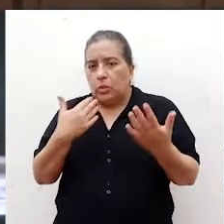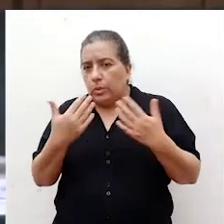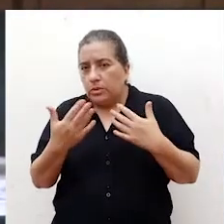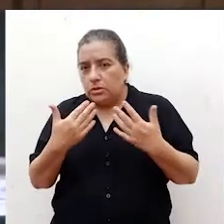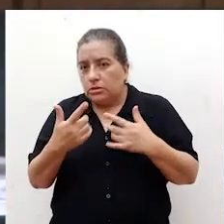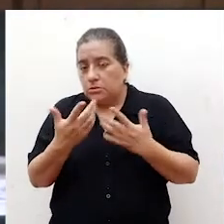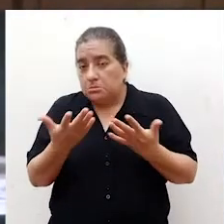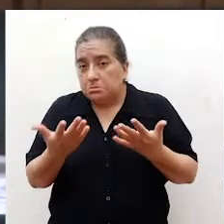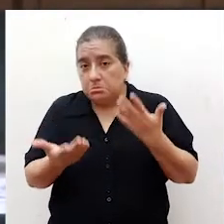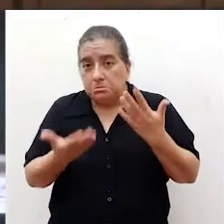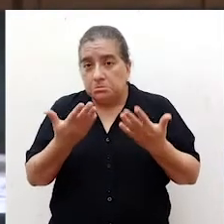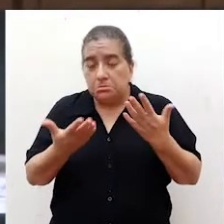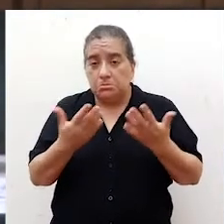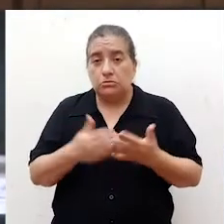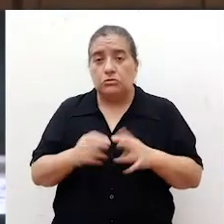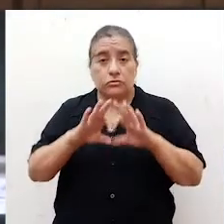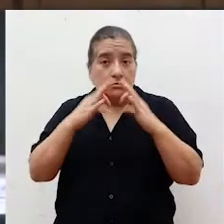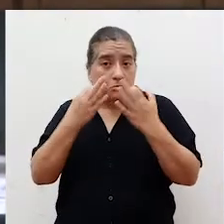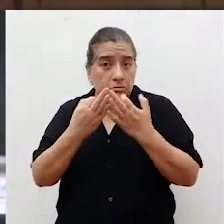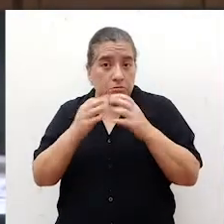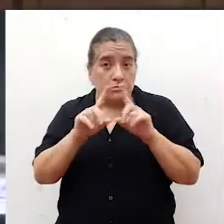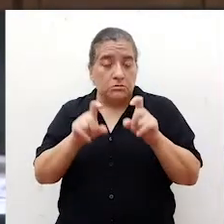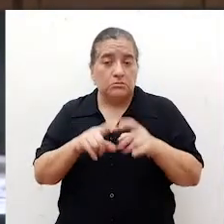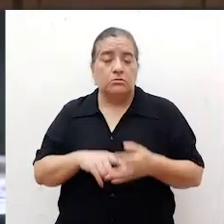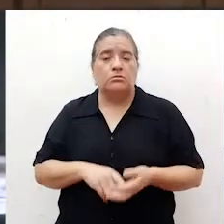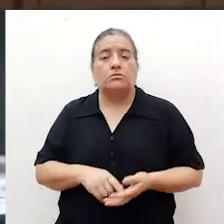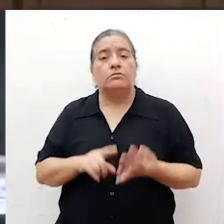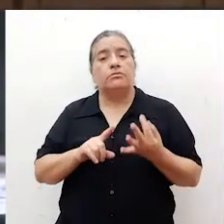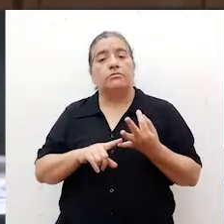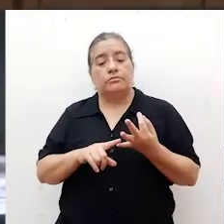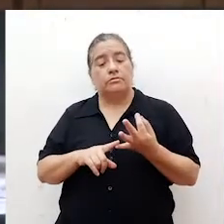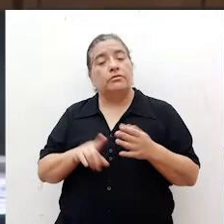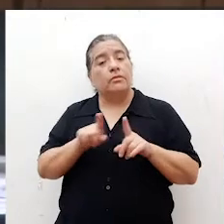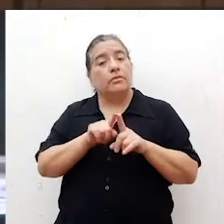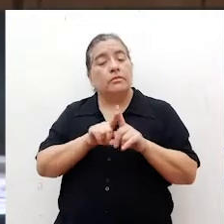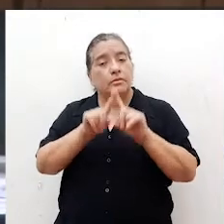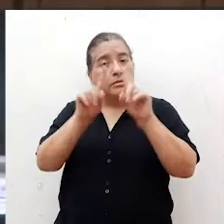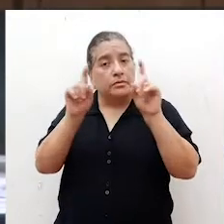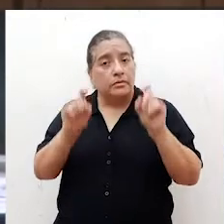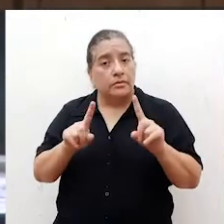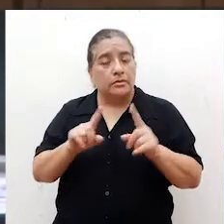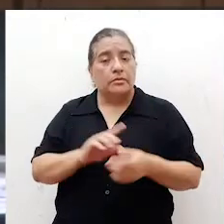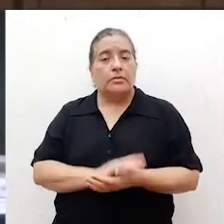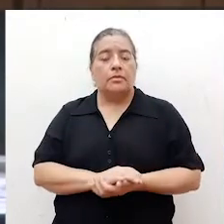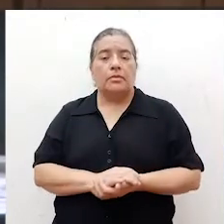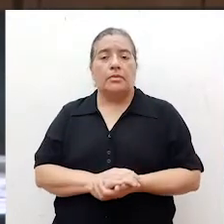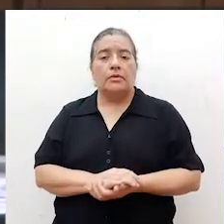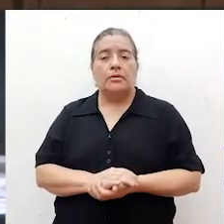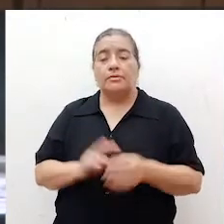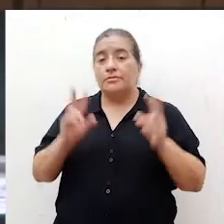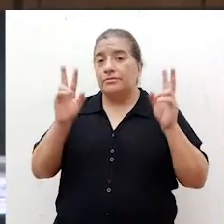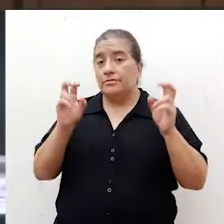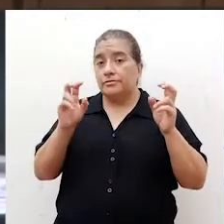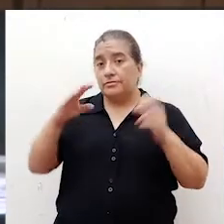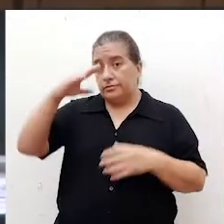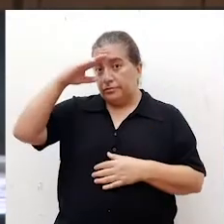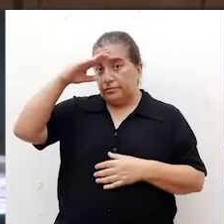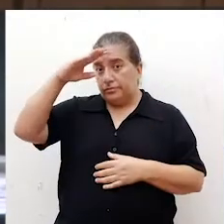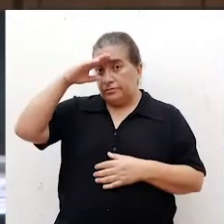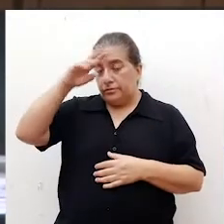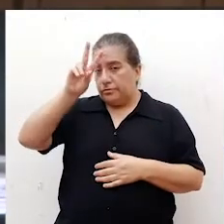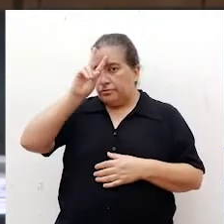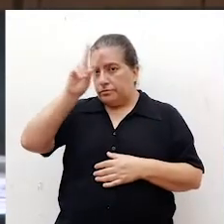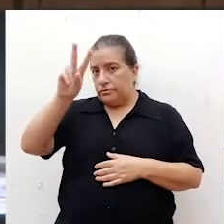de eficiencia. Luego estos planes de vacunación recién se han publicado y van a ser